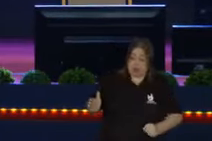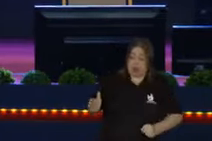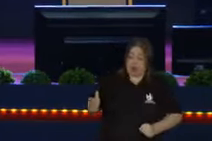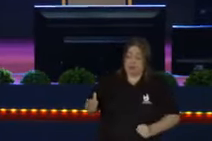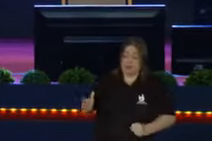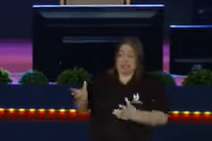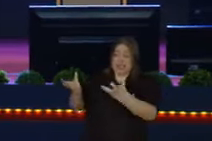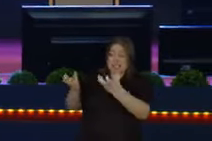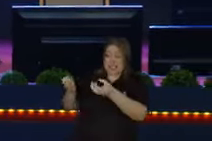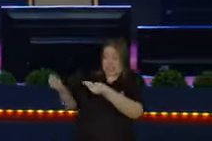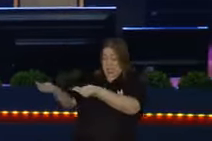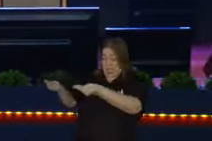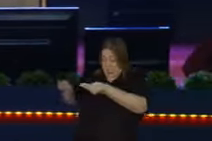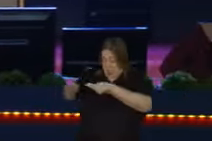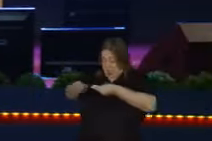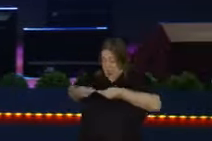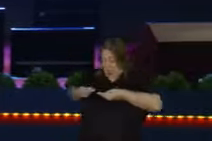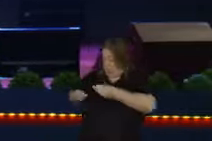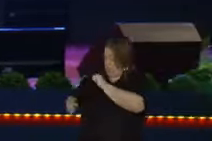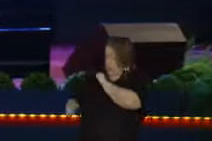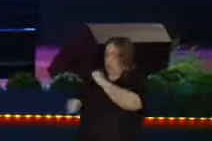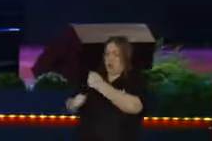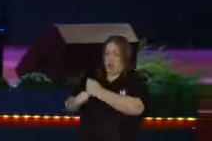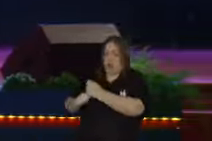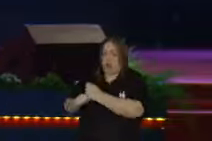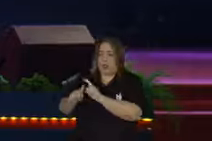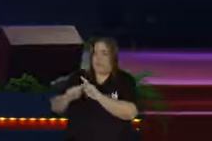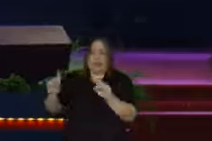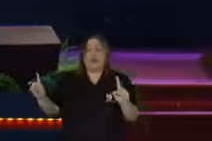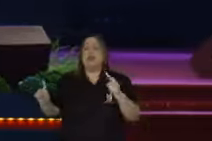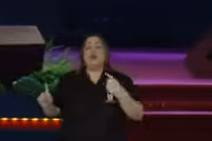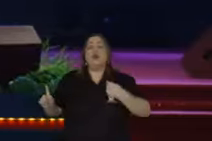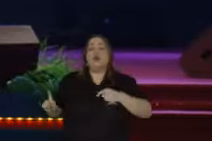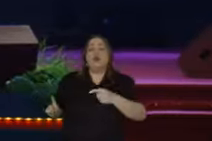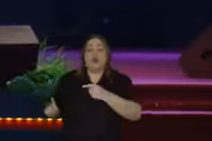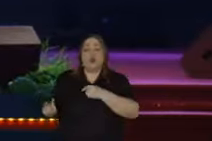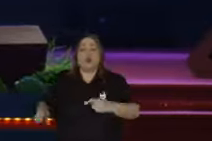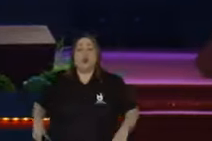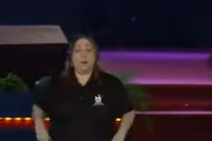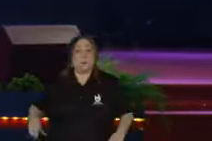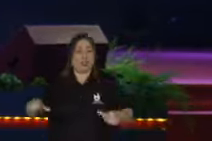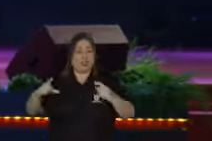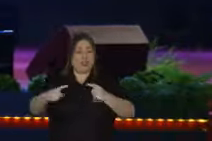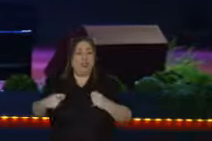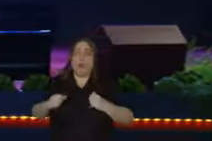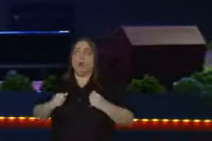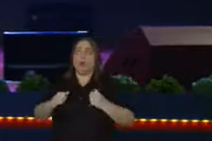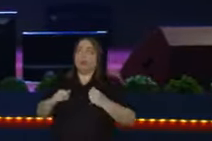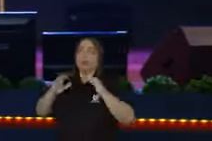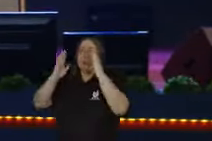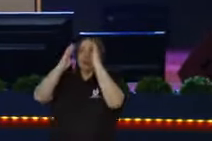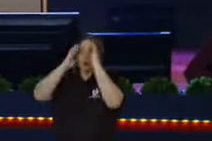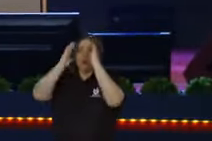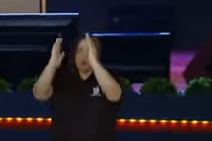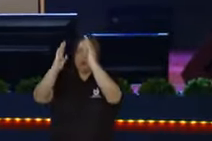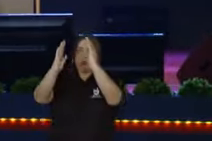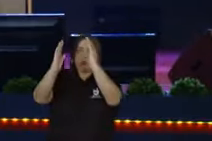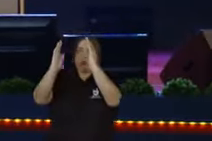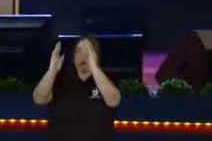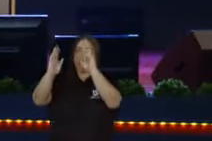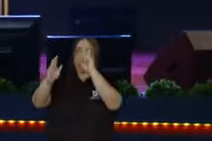frente al enemigo. Pero si nosotros no estamos con la guardia alta, andando en